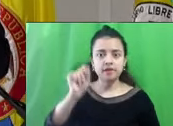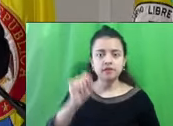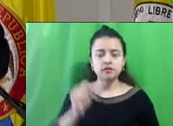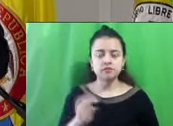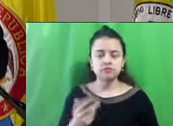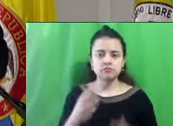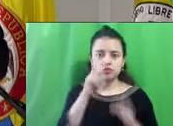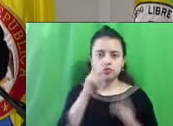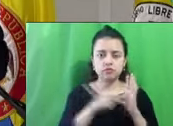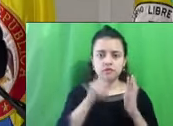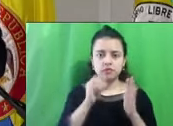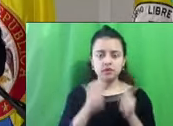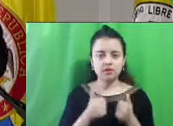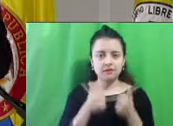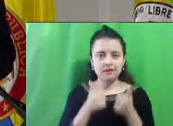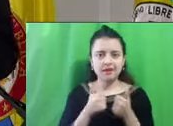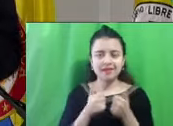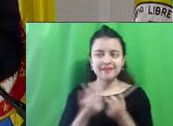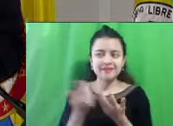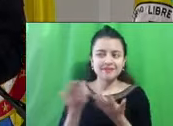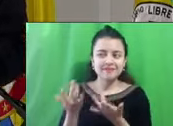calificación 2021.